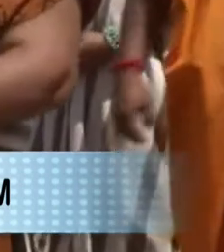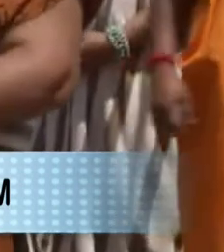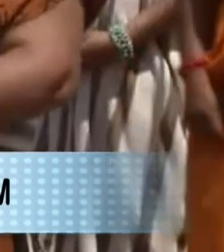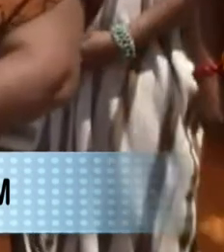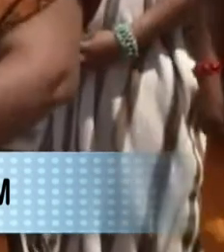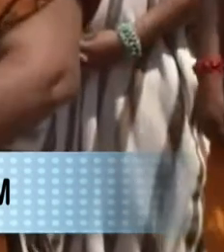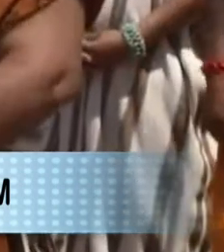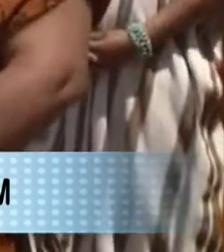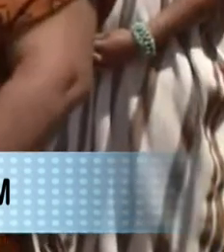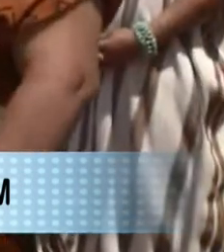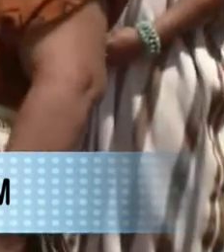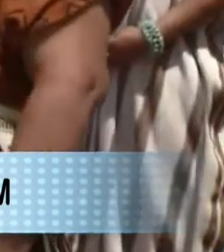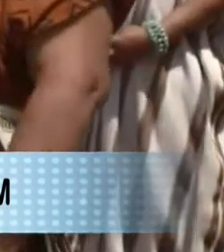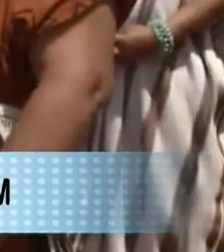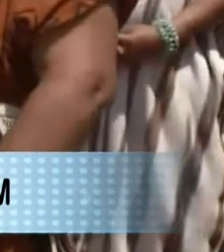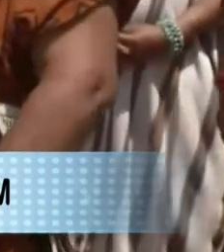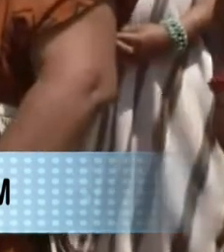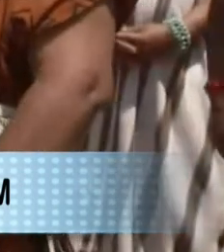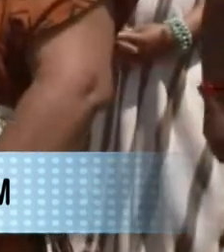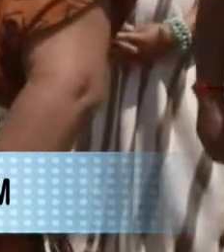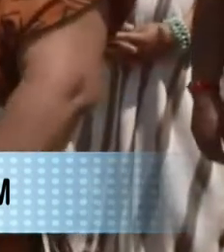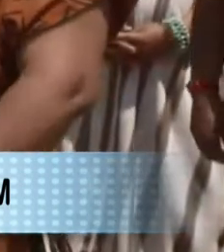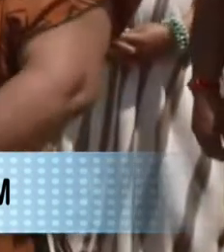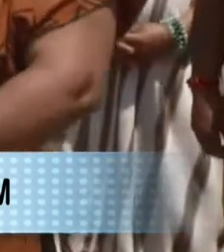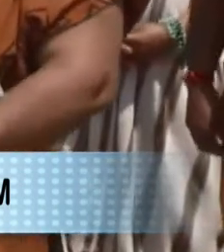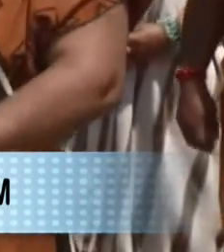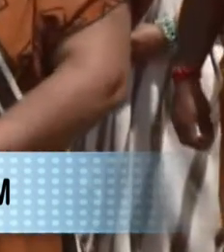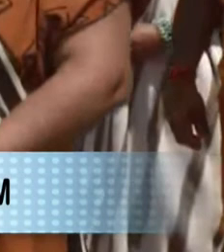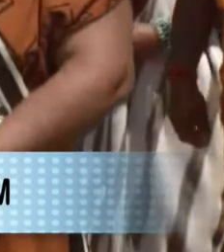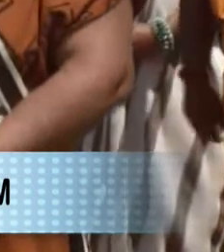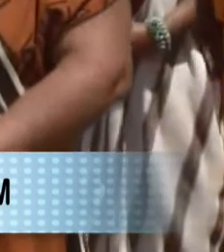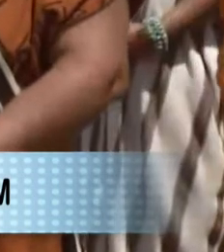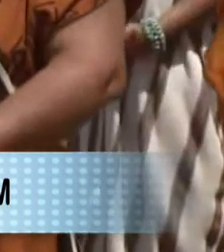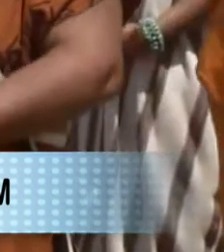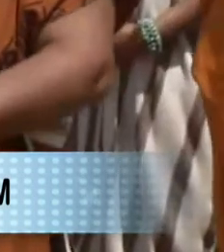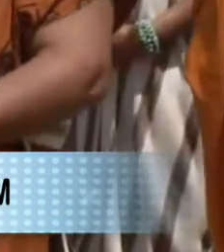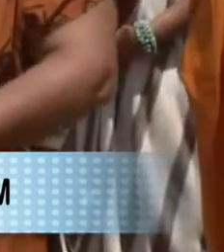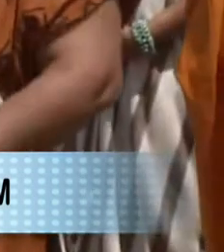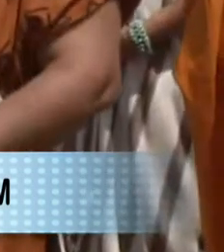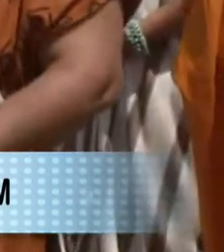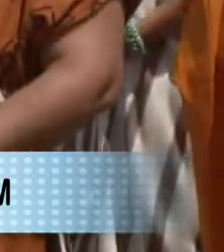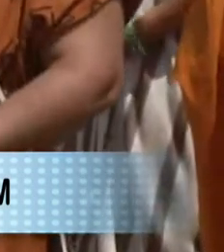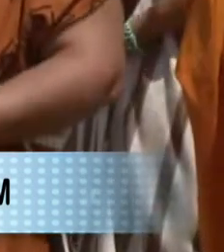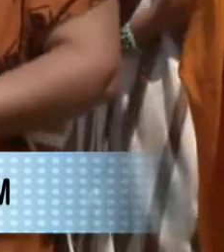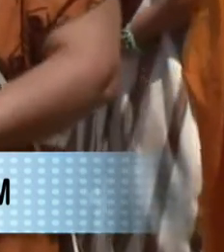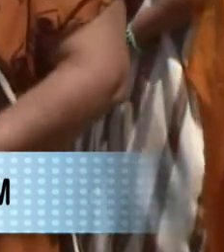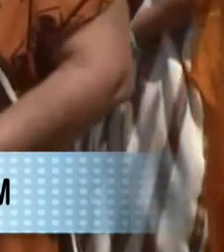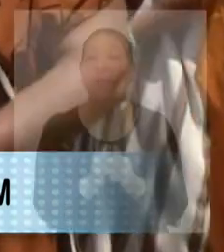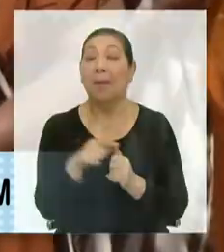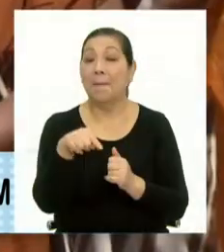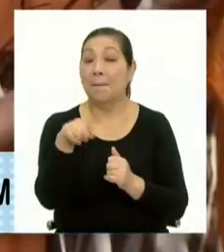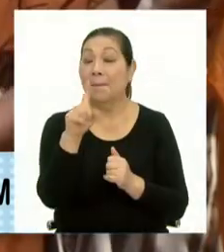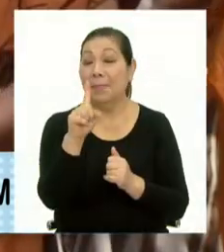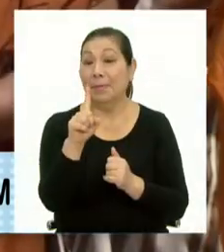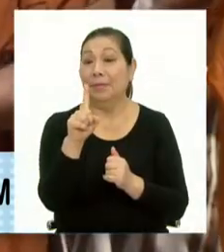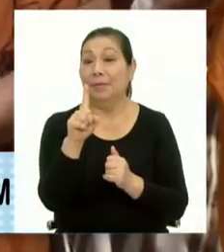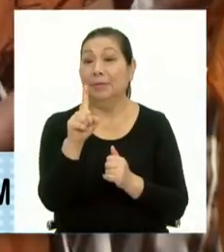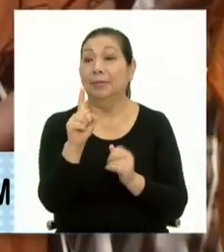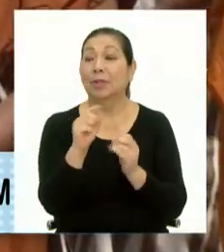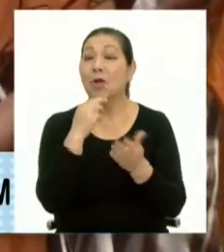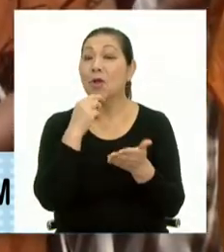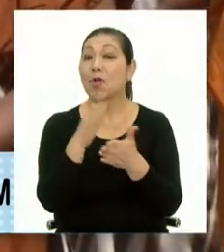la verdad, un ministro de Cultura que está presente con nosotros el día de hoy. La verdad, es la primera vez que